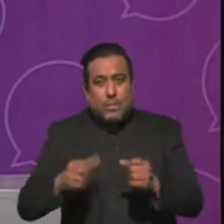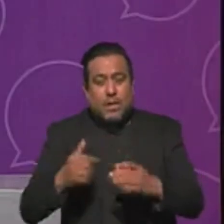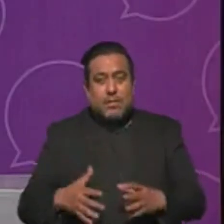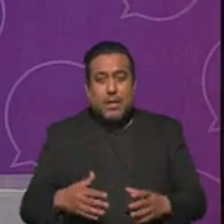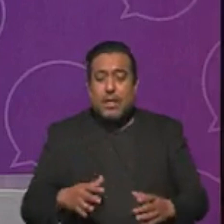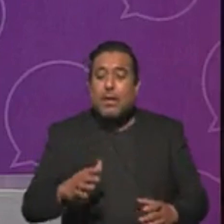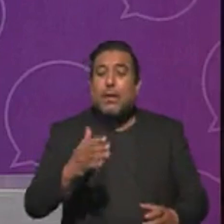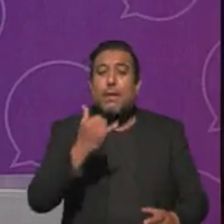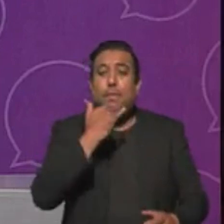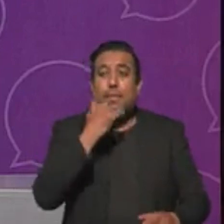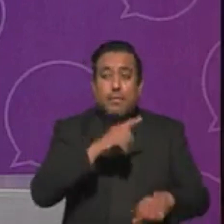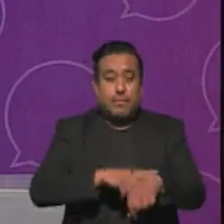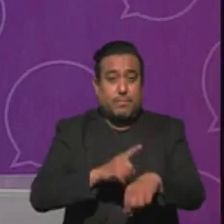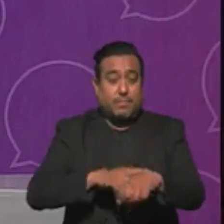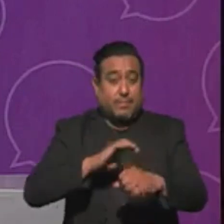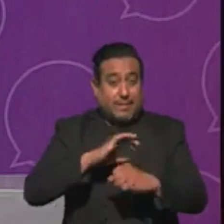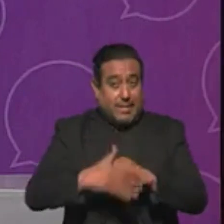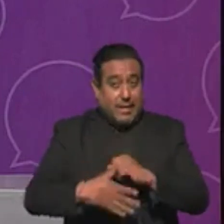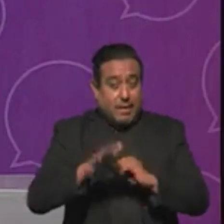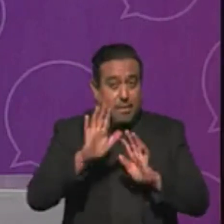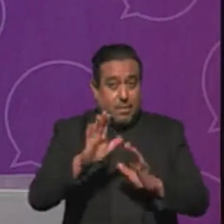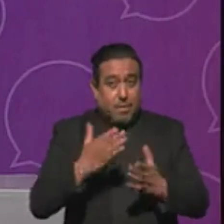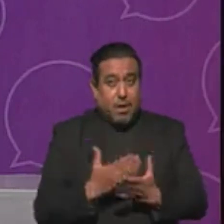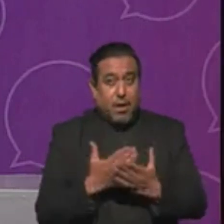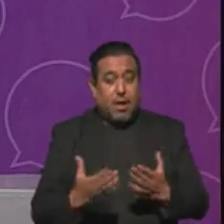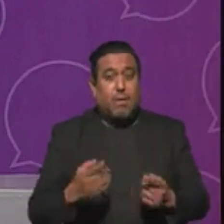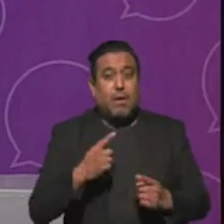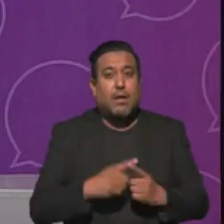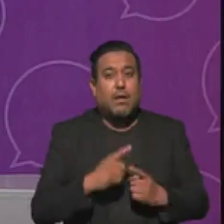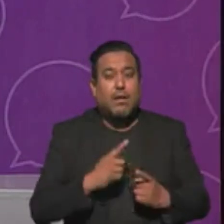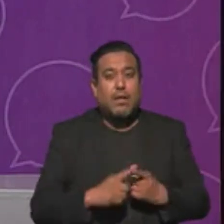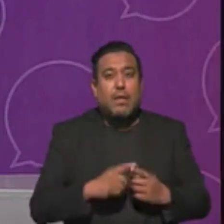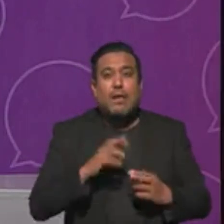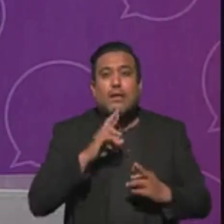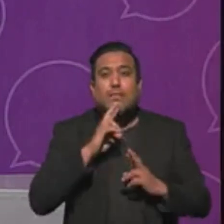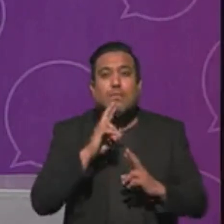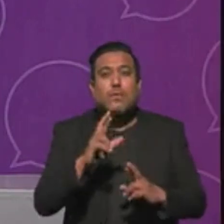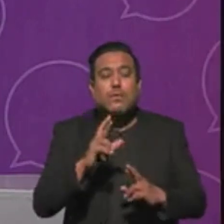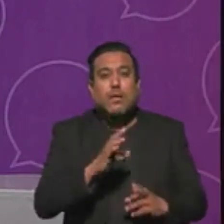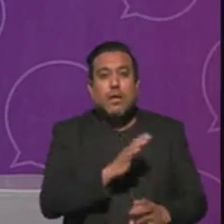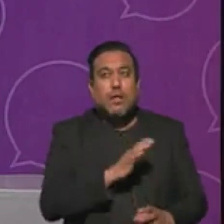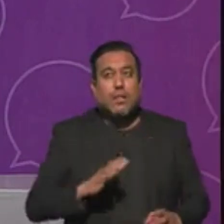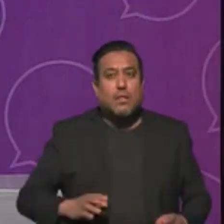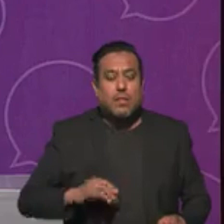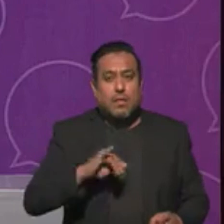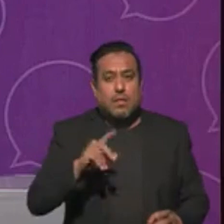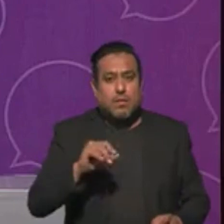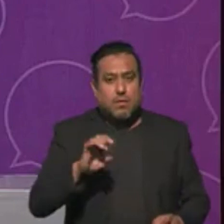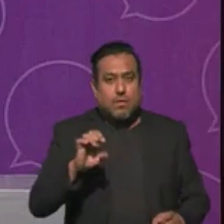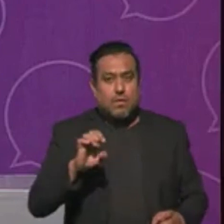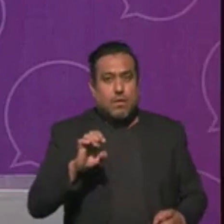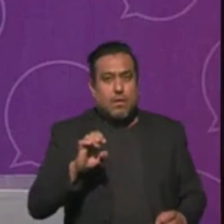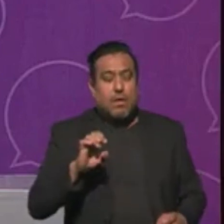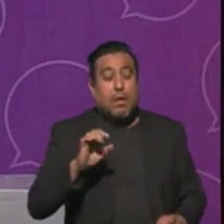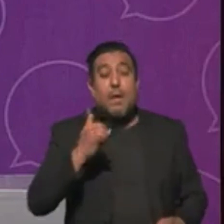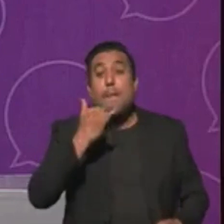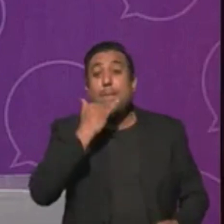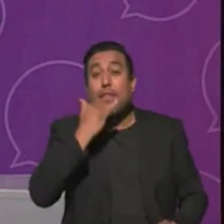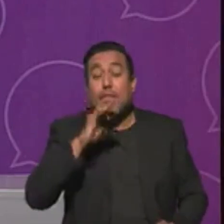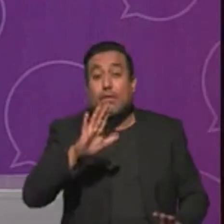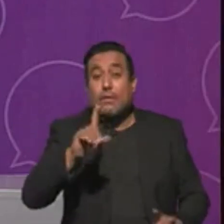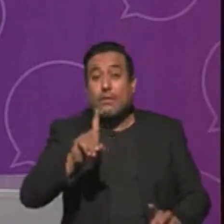candidato se acabó el tiempo vamos ahora a escuchar la respuesta de el candidato Jorge Enrique hay una réplica por